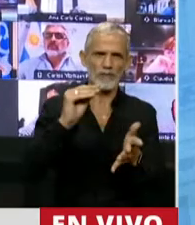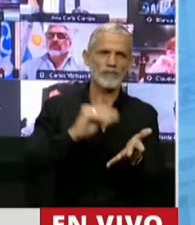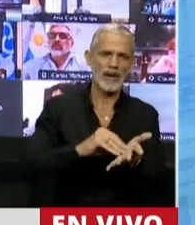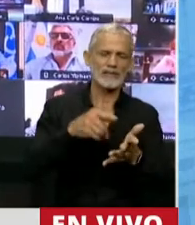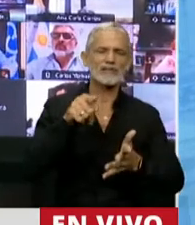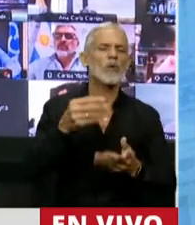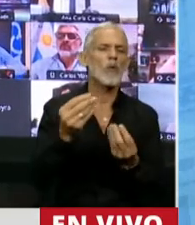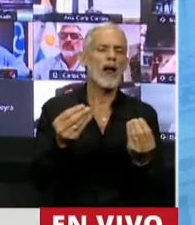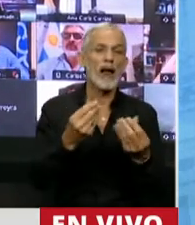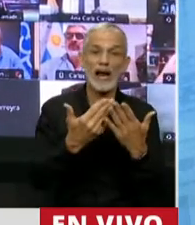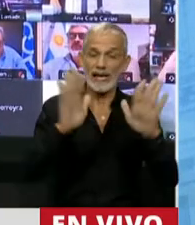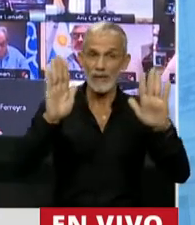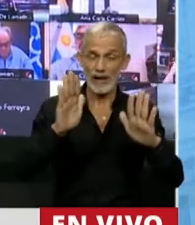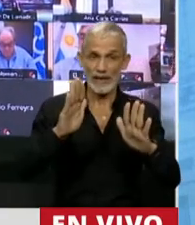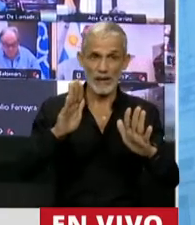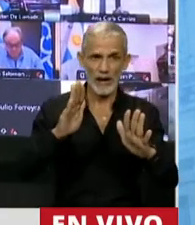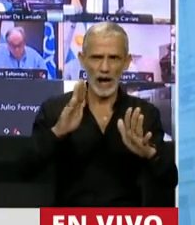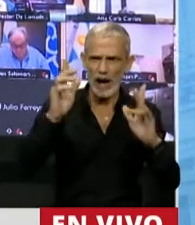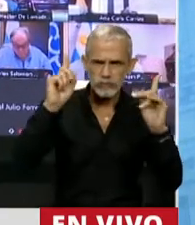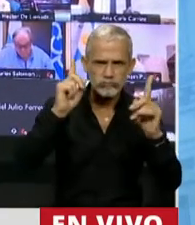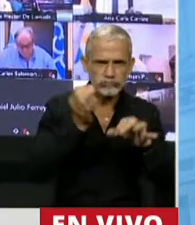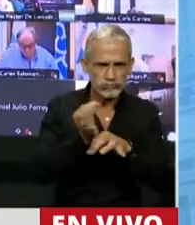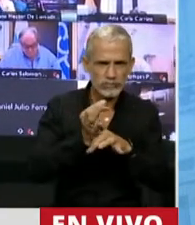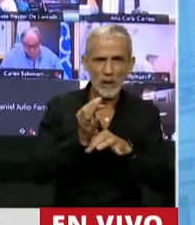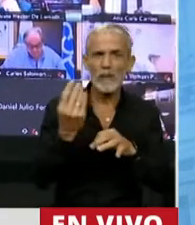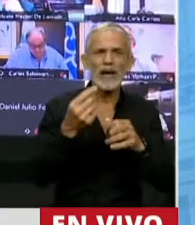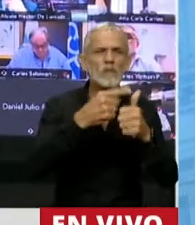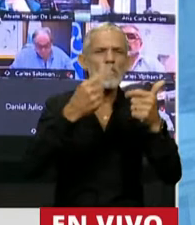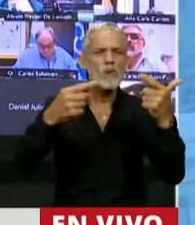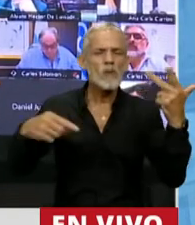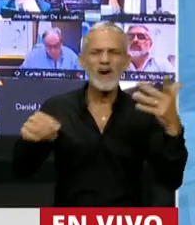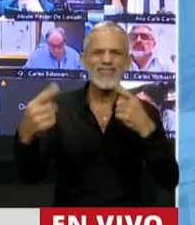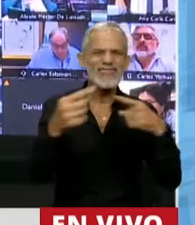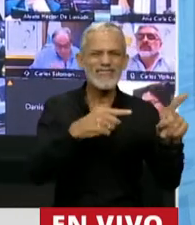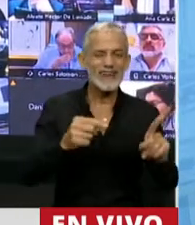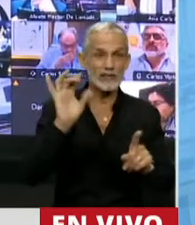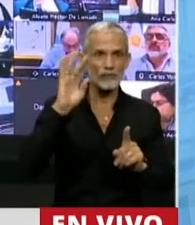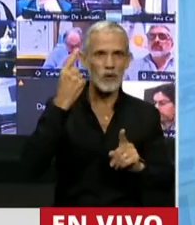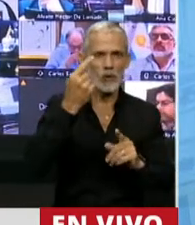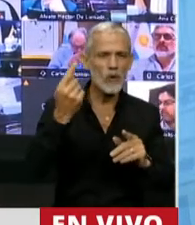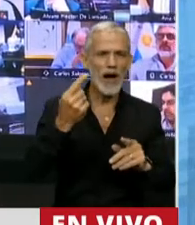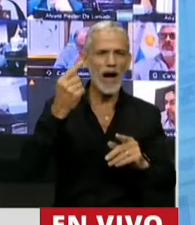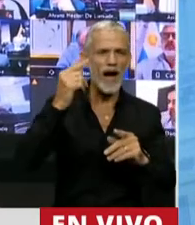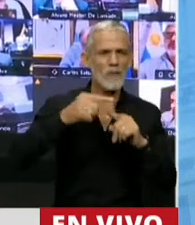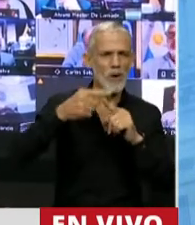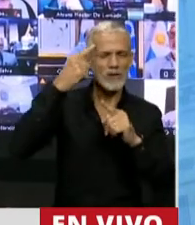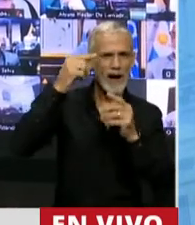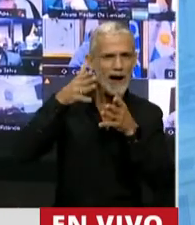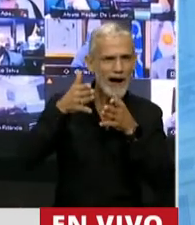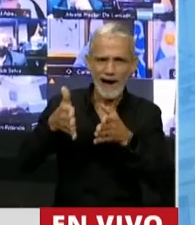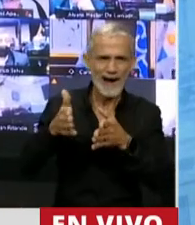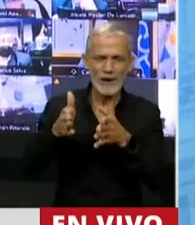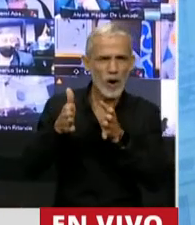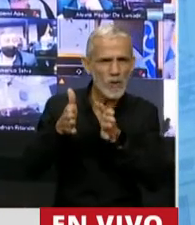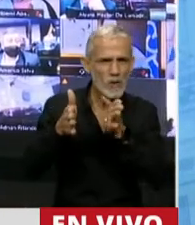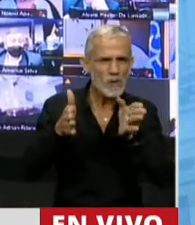es precisamente, presidente, para que haya pluralismo en la universidad, para que no haya una sola voz. La libertad de cátedra